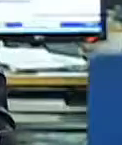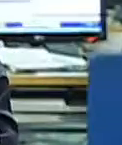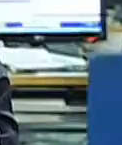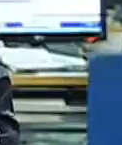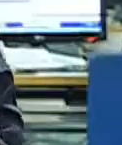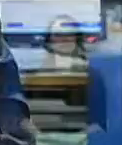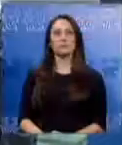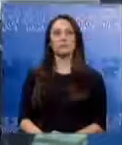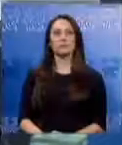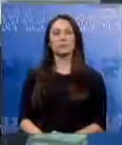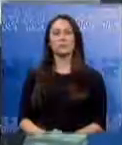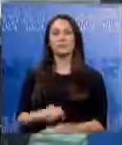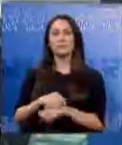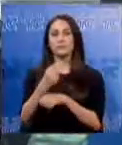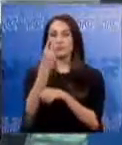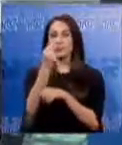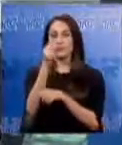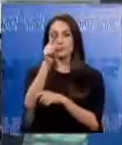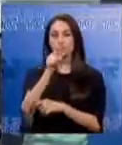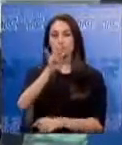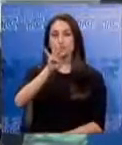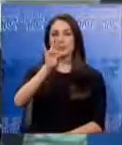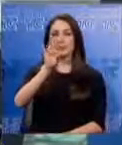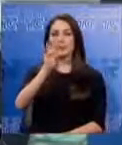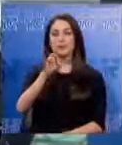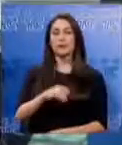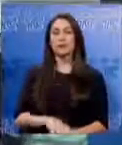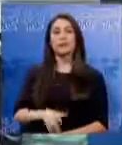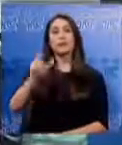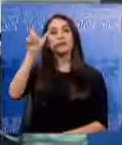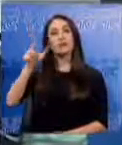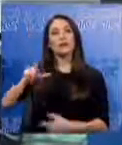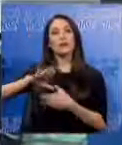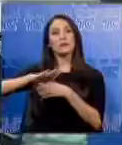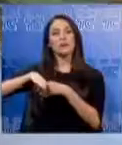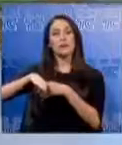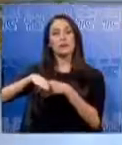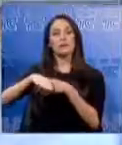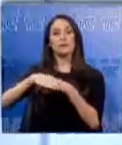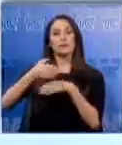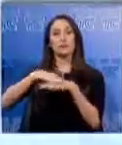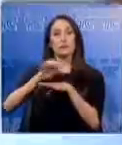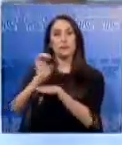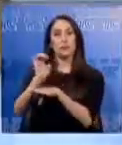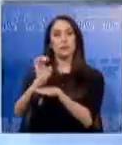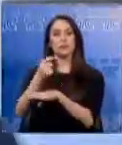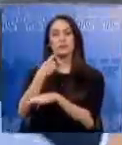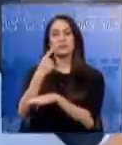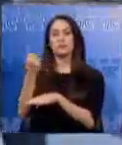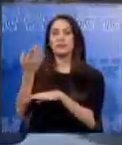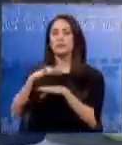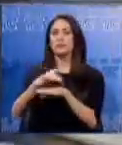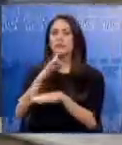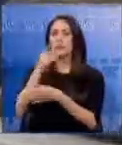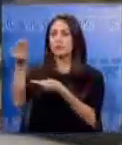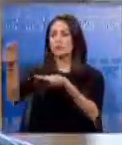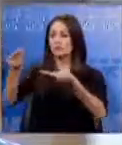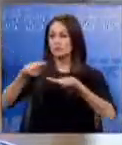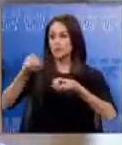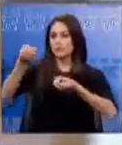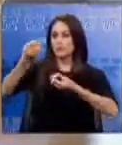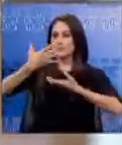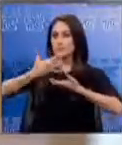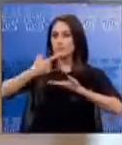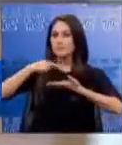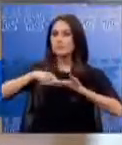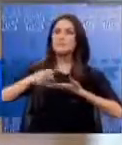Muy bien, amigos, 2:47. El canciller Guillermo Long rechazó el informe que emitió el Departamento de Estado de los Estados Unidos sobre